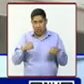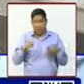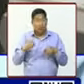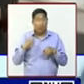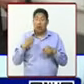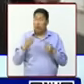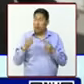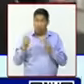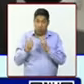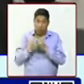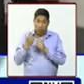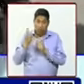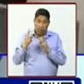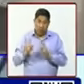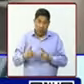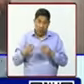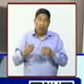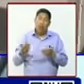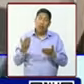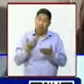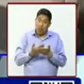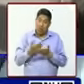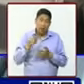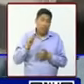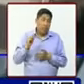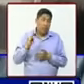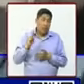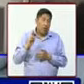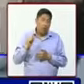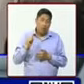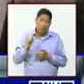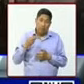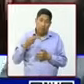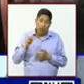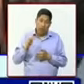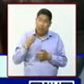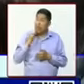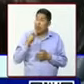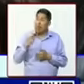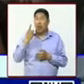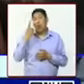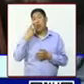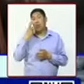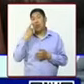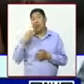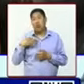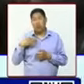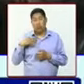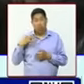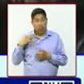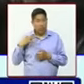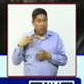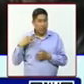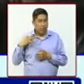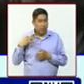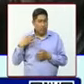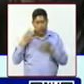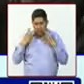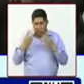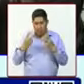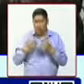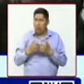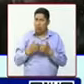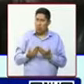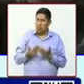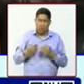con una de las personas que también ha hecho posible la llegada de Abraham. Ella voluntariamente ha conocido este caso, ha podido ver de cerca